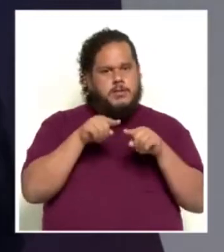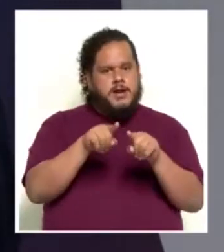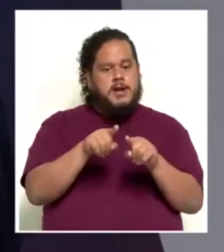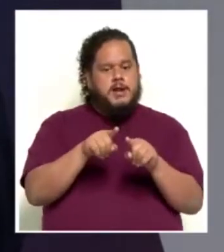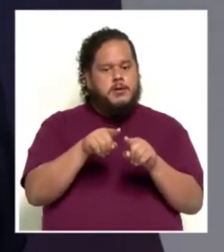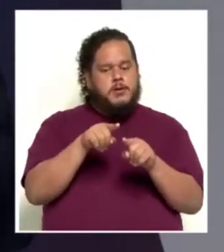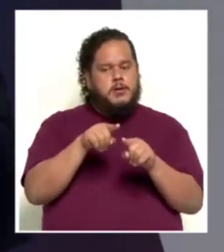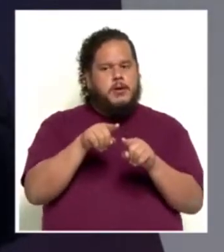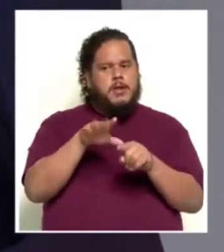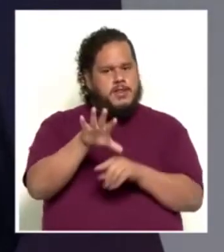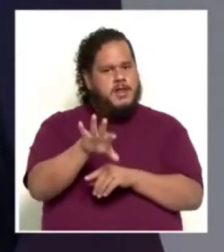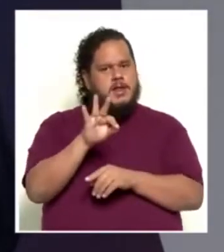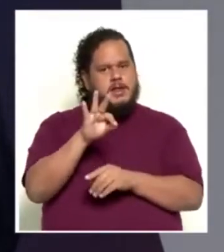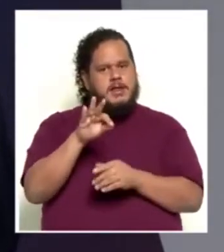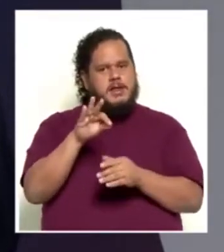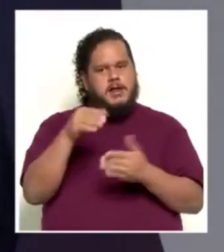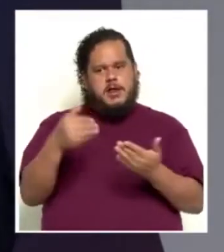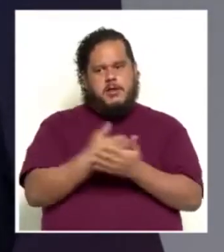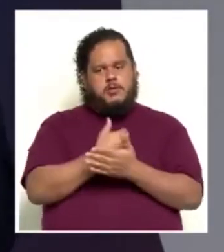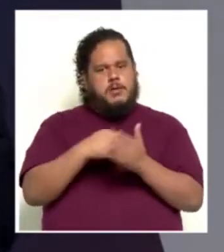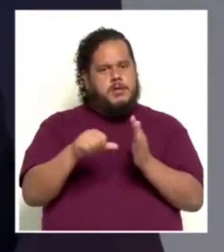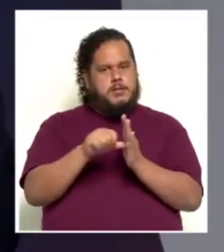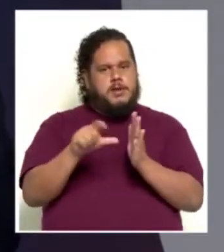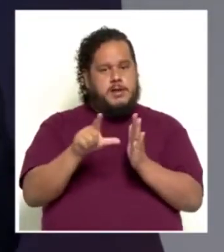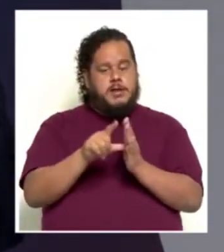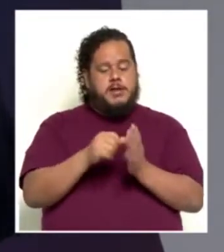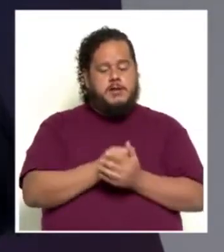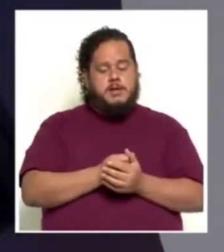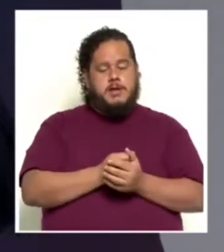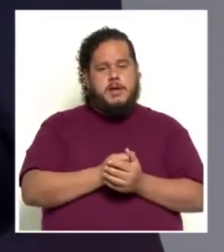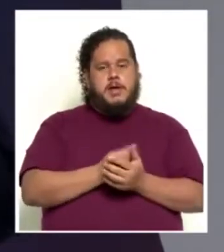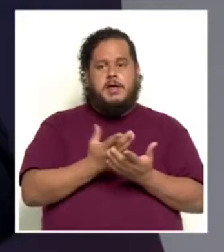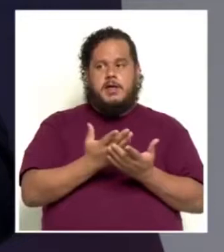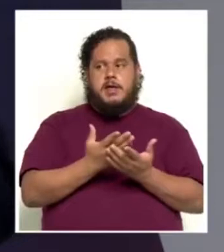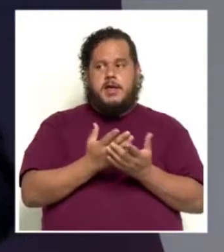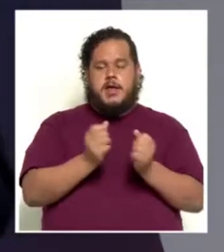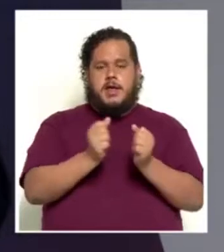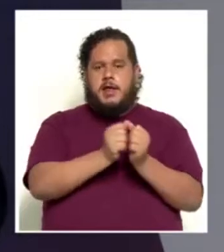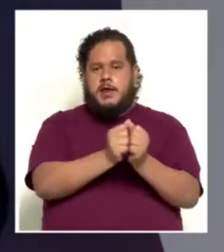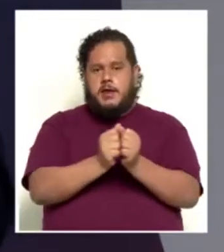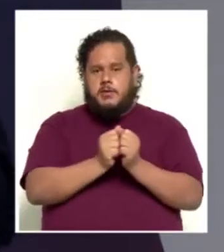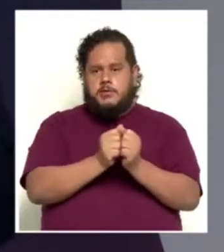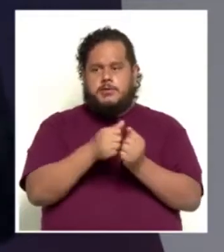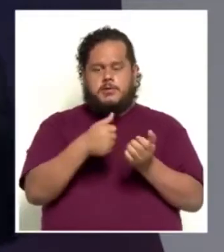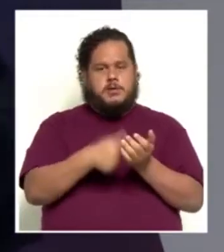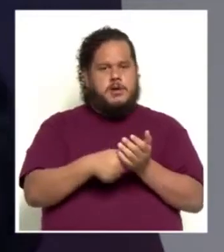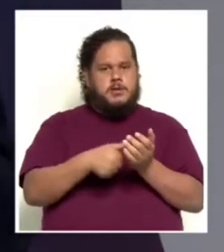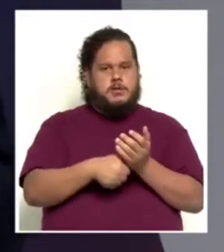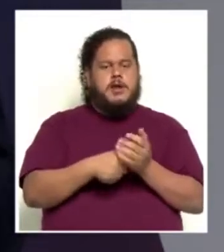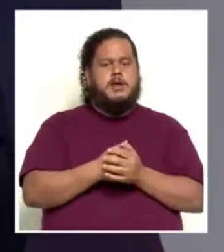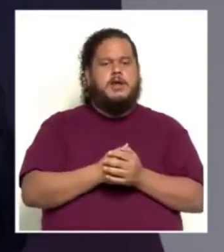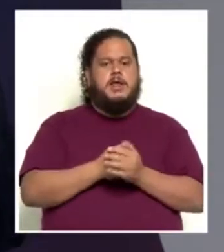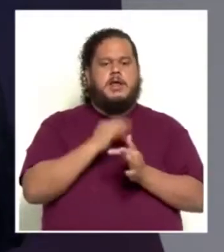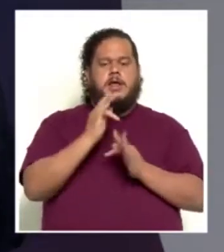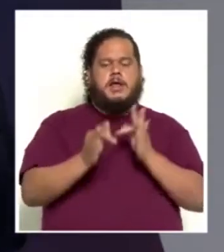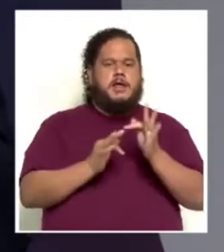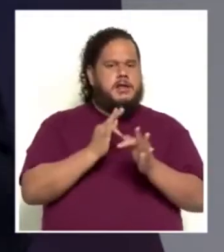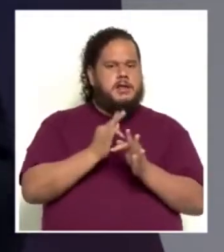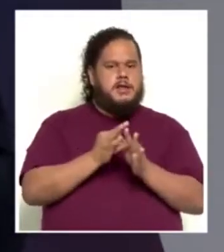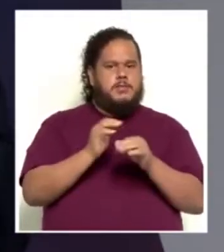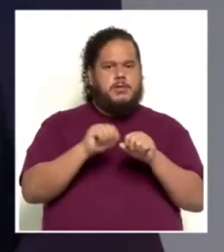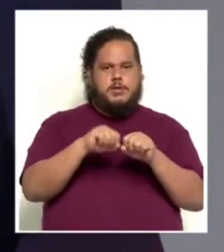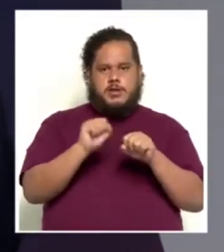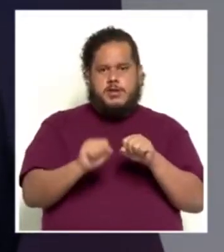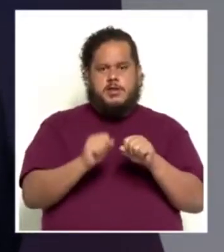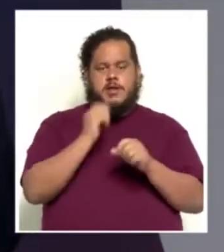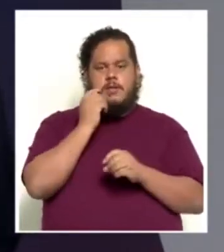de elegir la nueva Asamblea Legislativa que, en la coyuntura electoral, en el tipo de